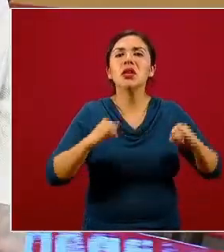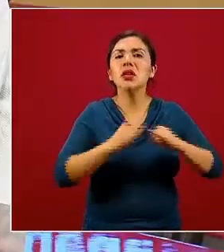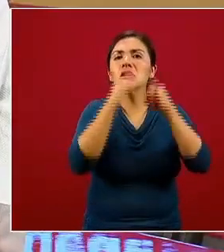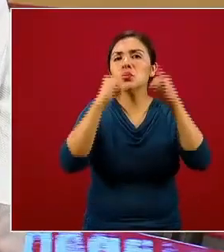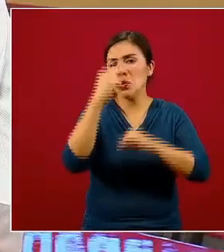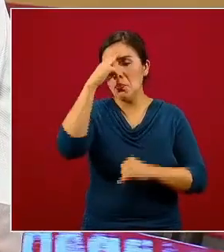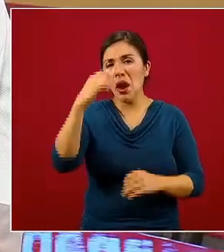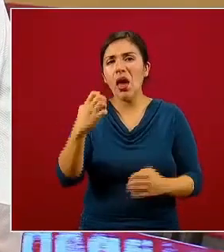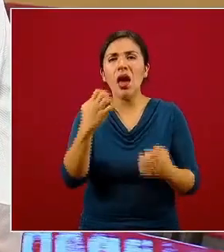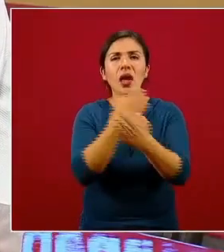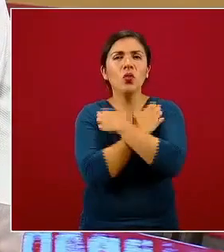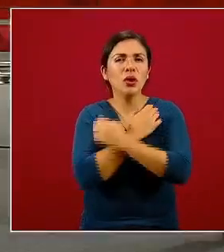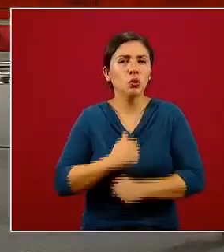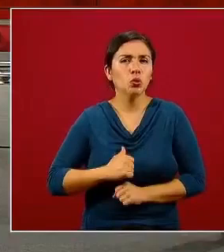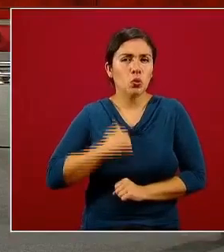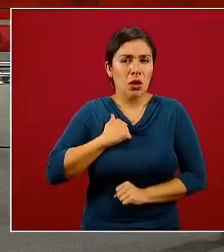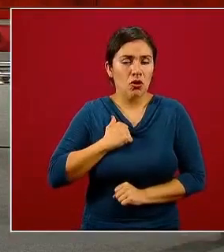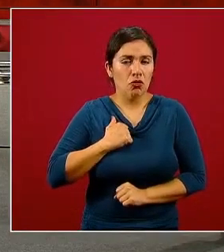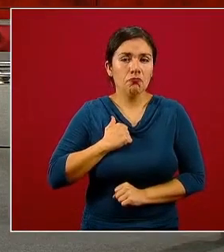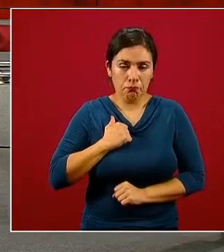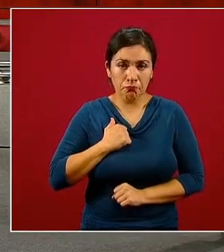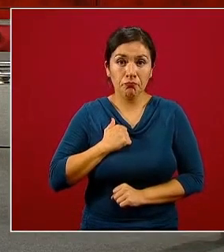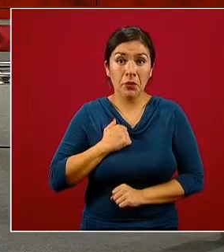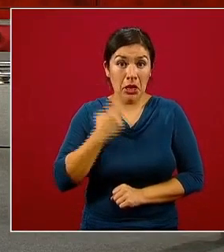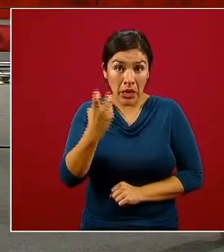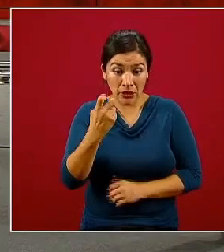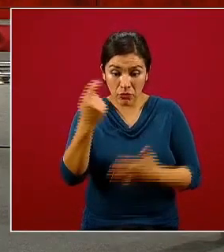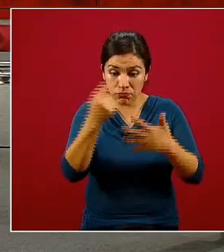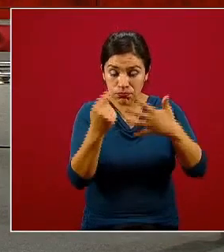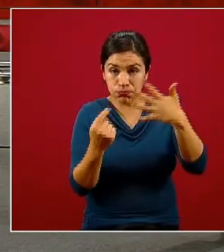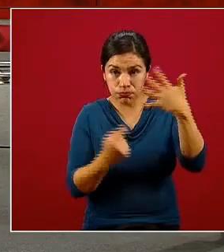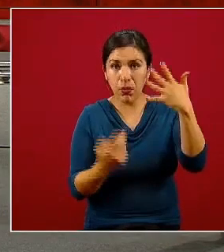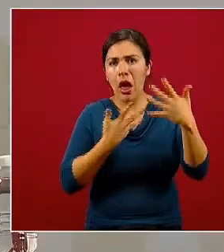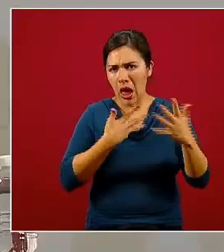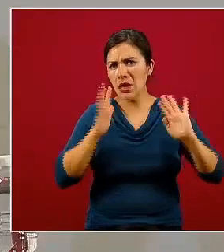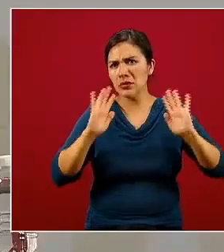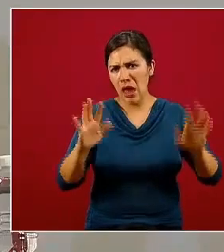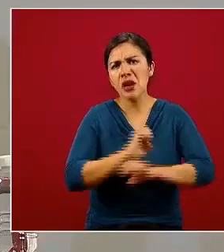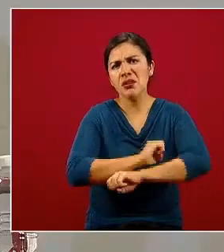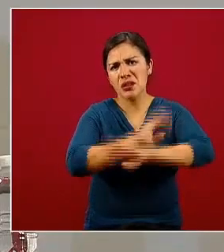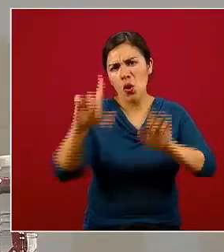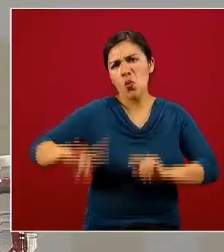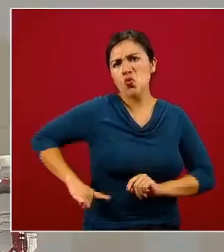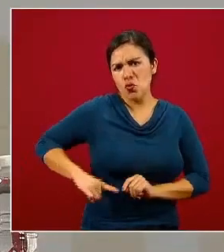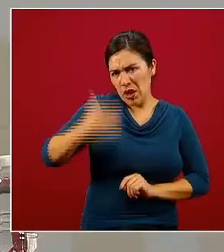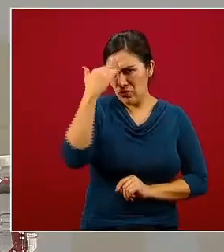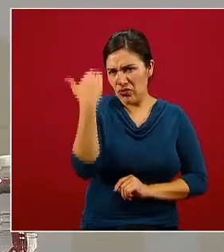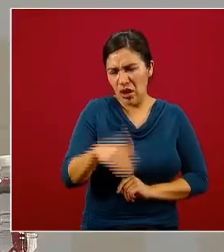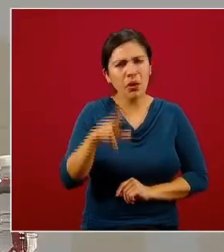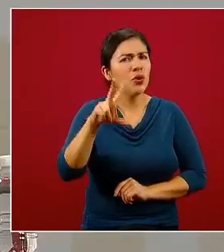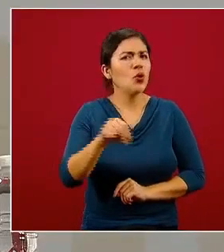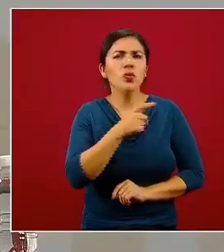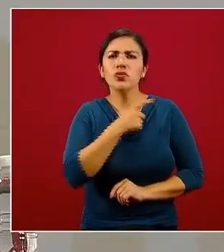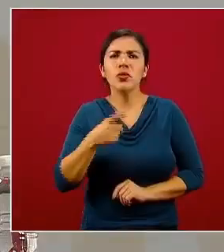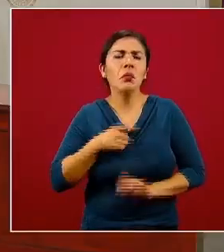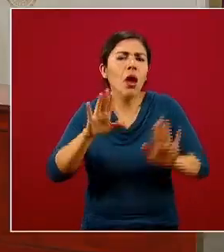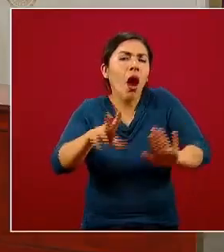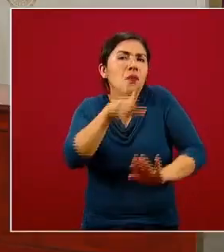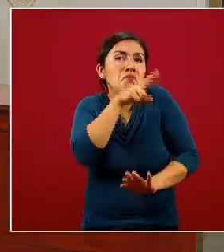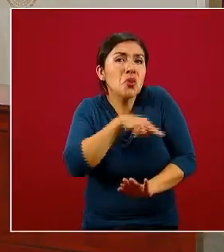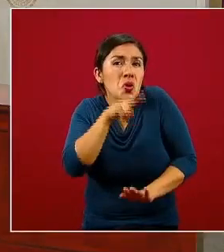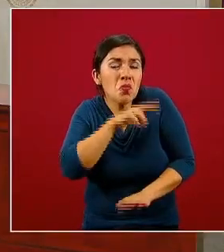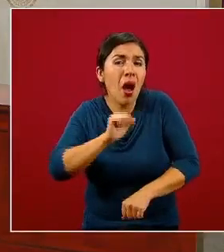instituciones de educación superior. Entonces, todo esto está claro desde el gobierno federal, entonces no debe de haber